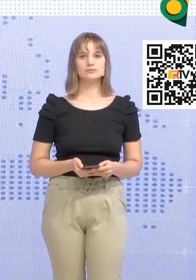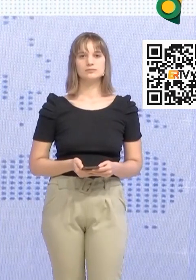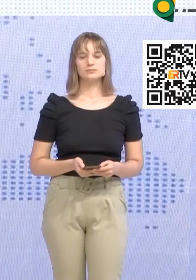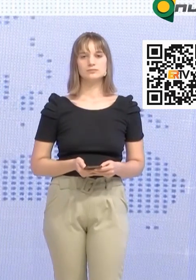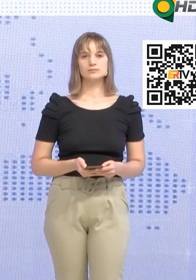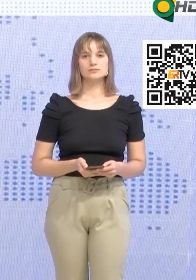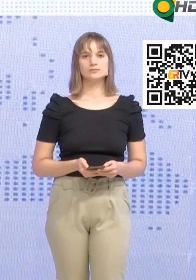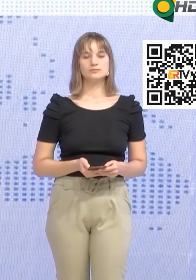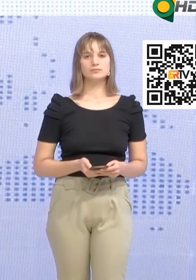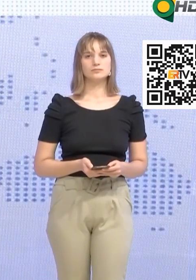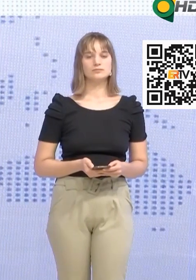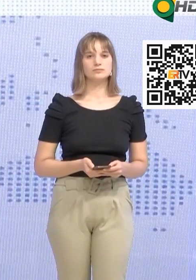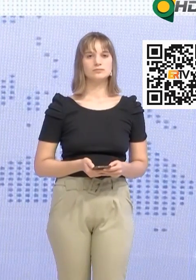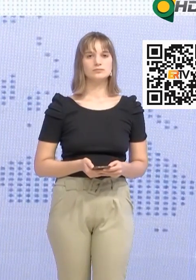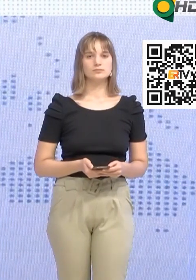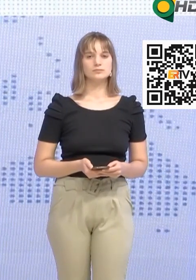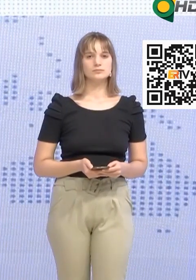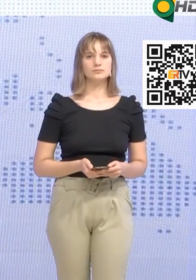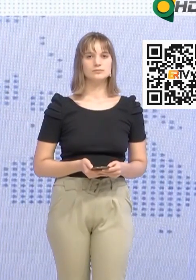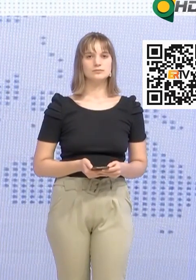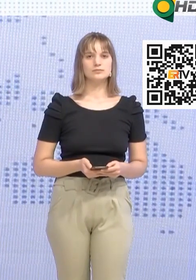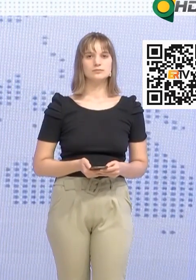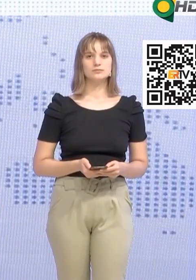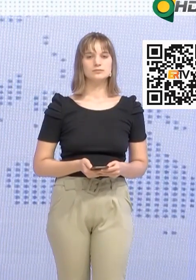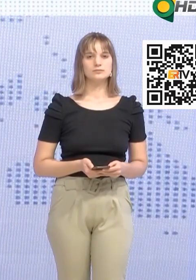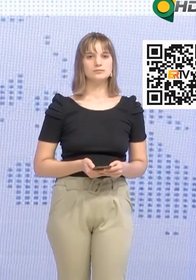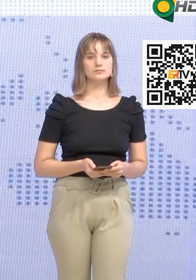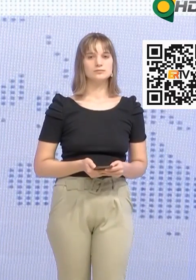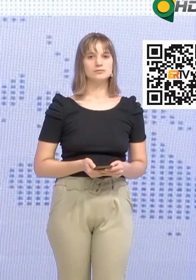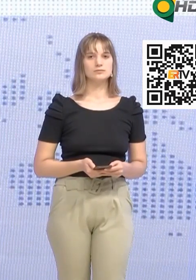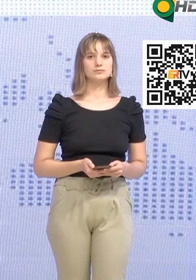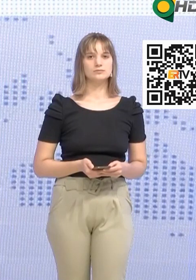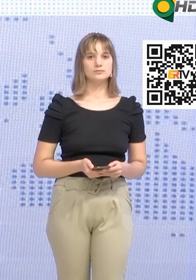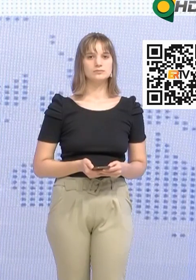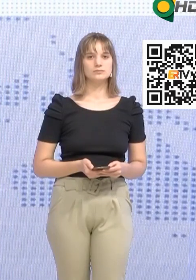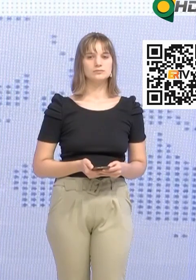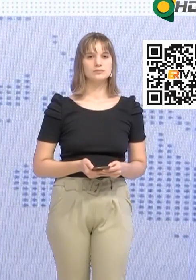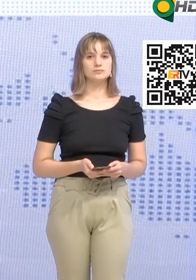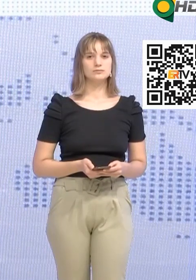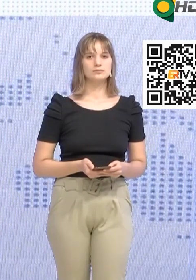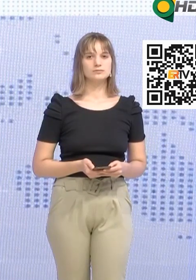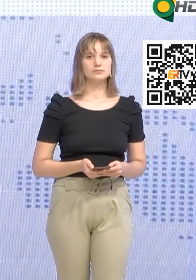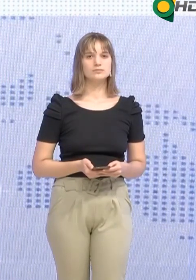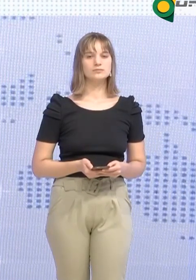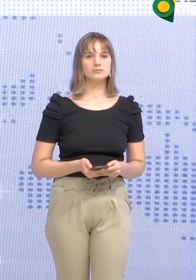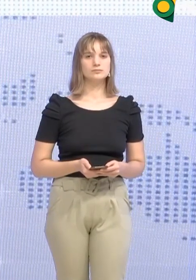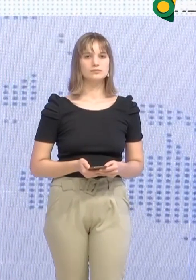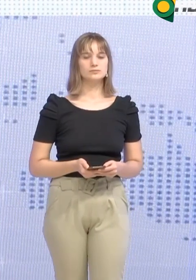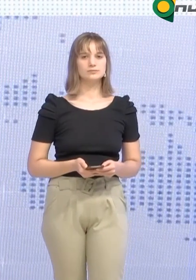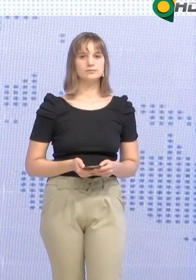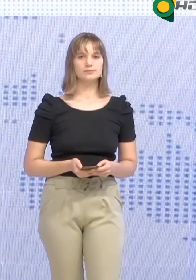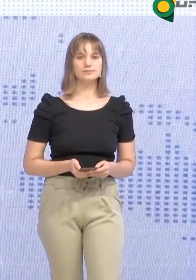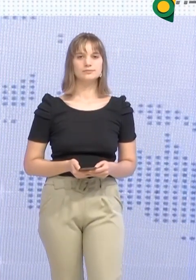tengan un tinte parecido un poco al que hablamos, desde ya, si atiendo la llamada o recibo el mensaje, no